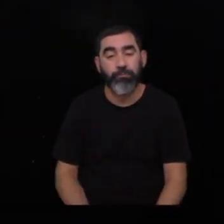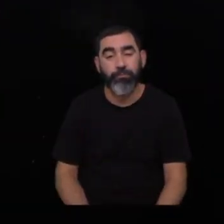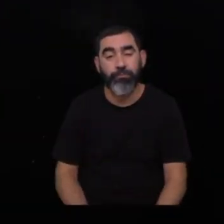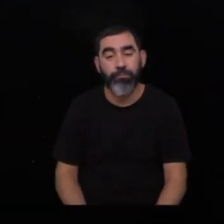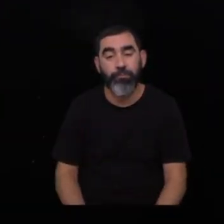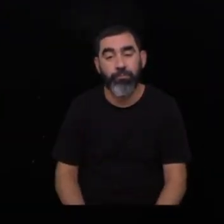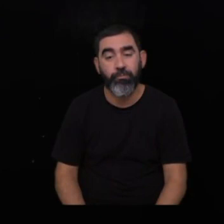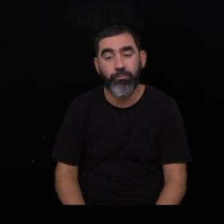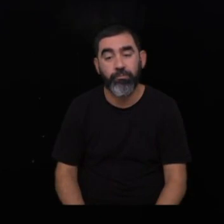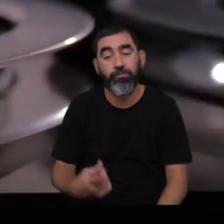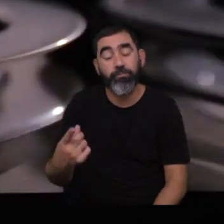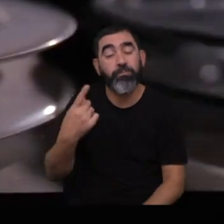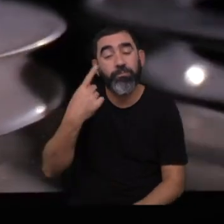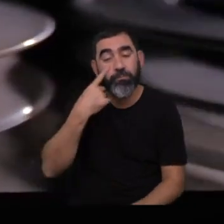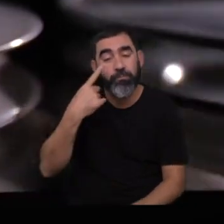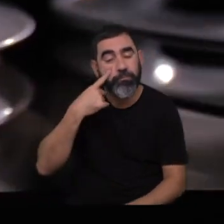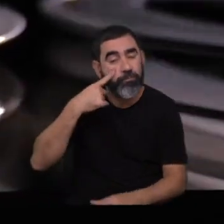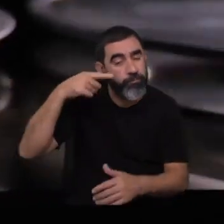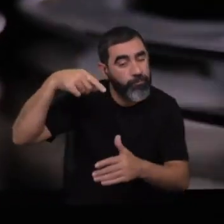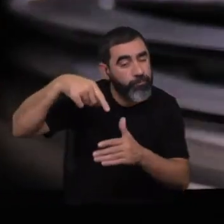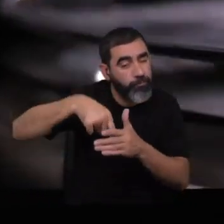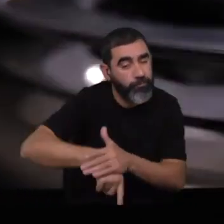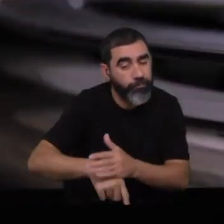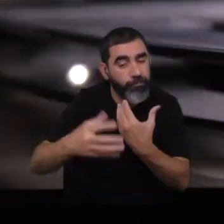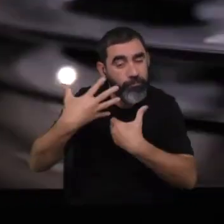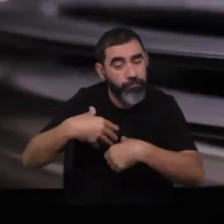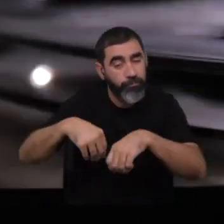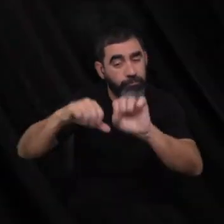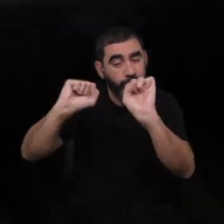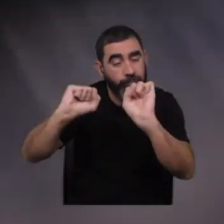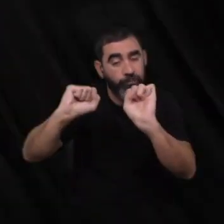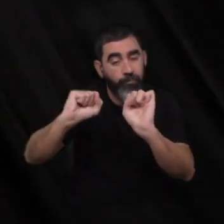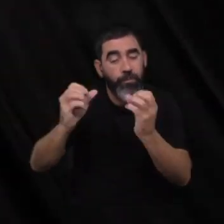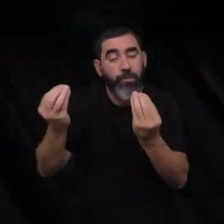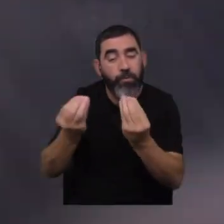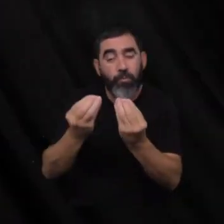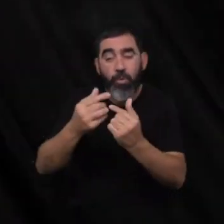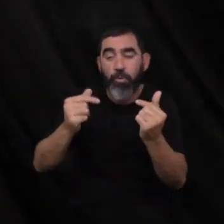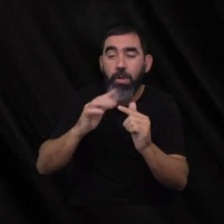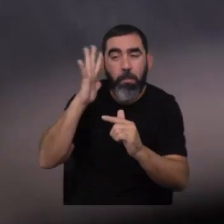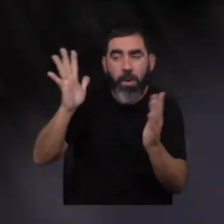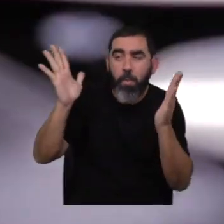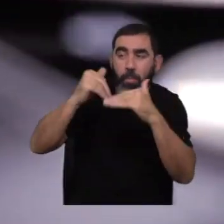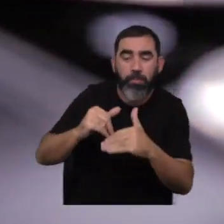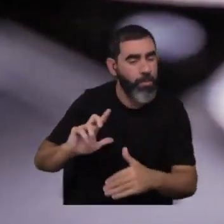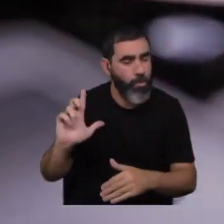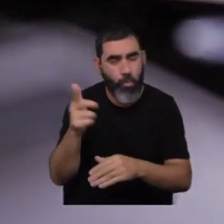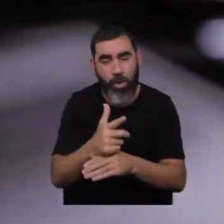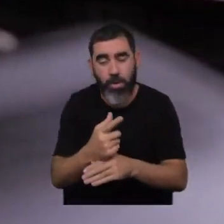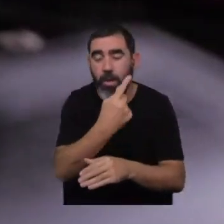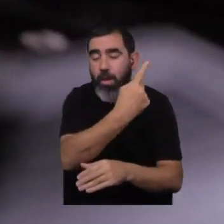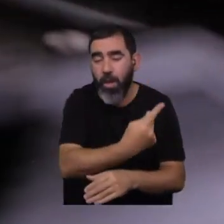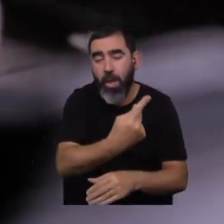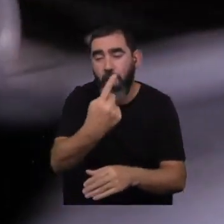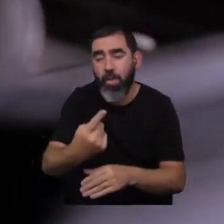Cuando uno se prueba a fondo, descubre que muchos imposibles no existen. Cada generación